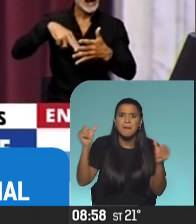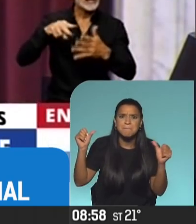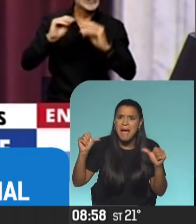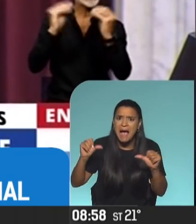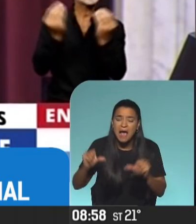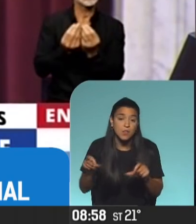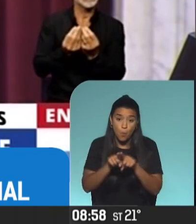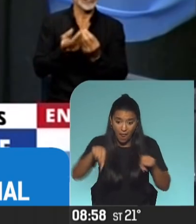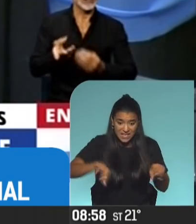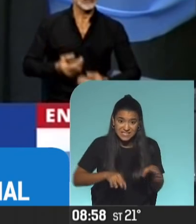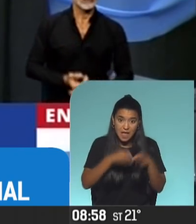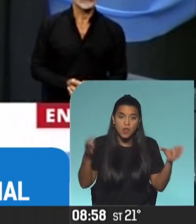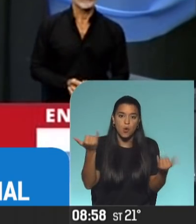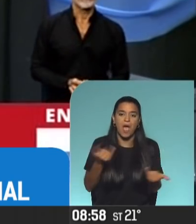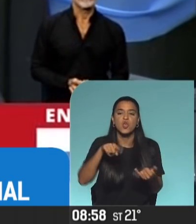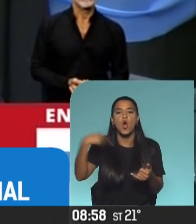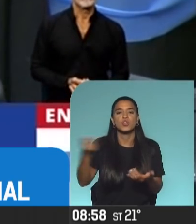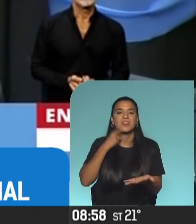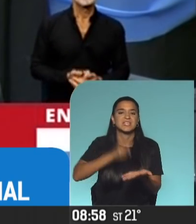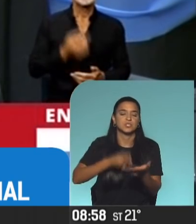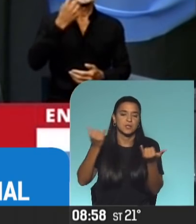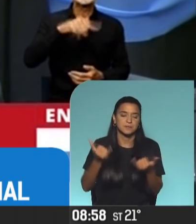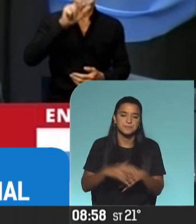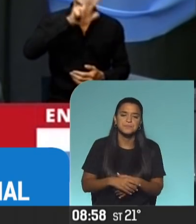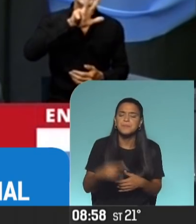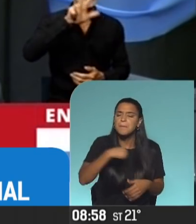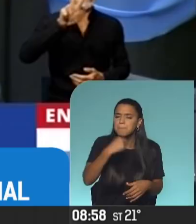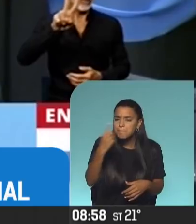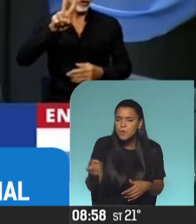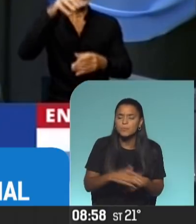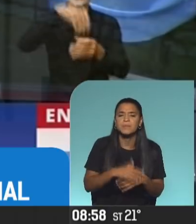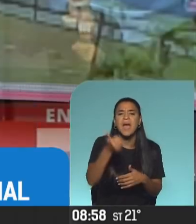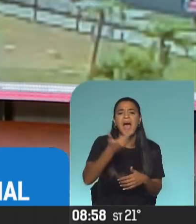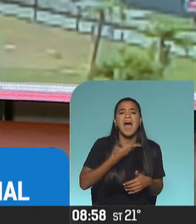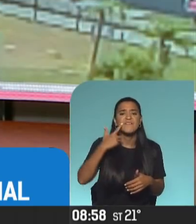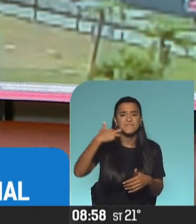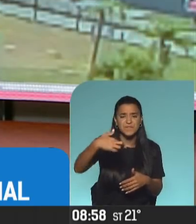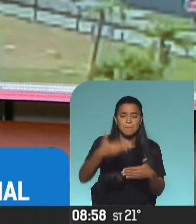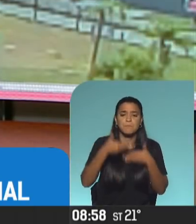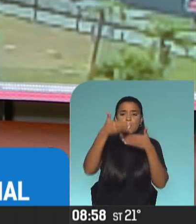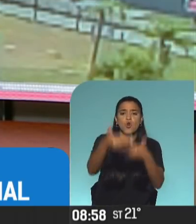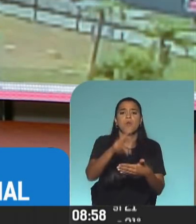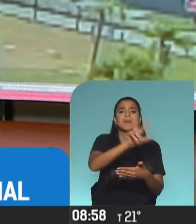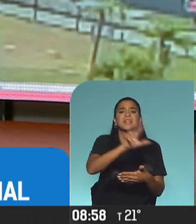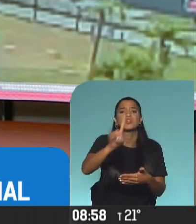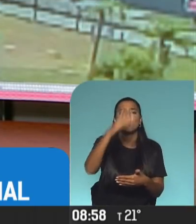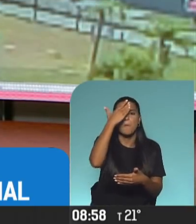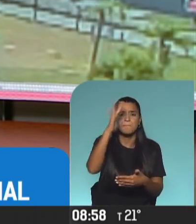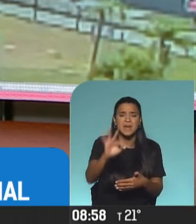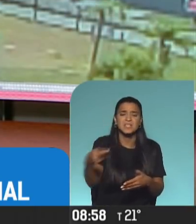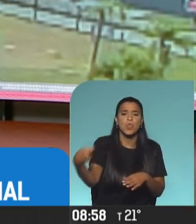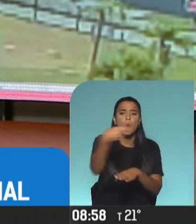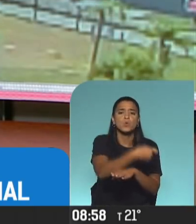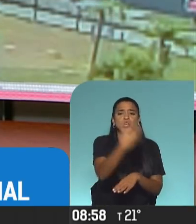como ocurrió este año puntualmente. Fernanda, consultarle, la AFIP acaba de prorrogar hasta el próximo 31 de marzo la devolución